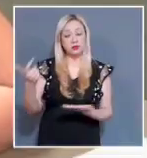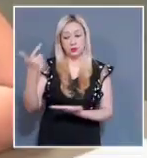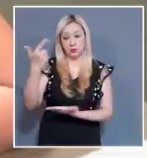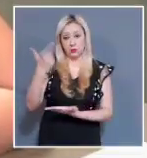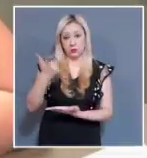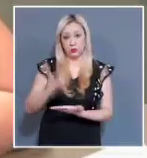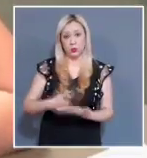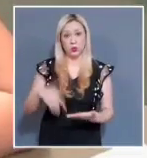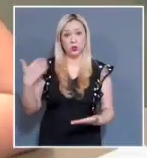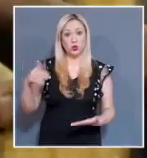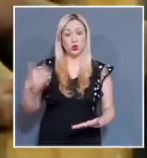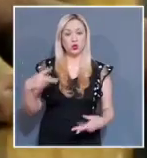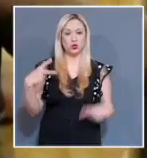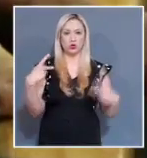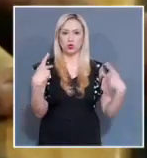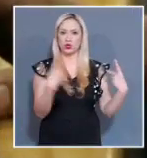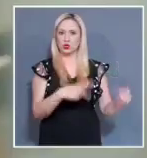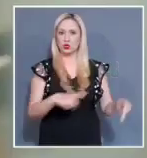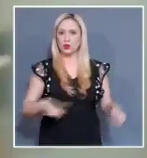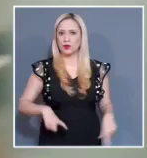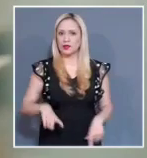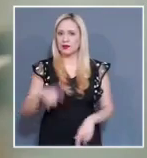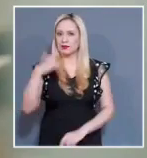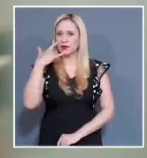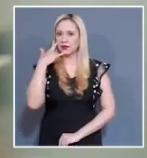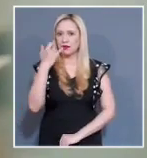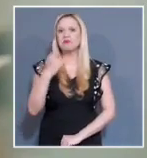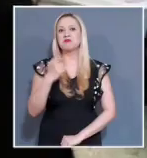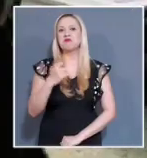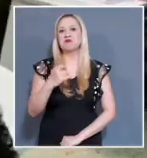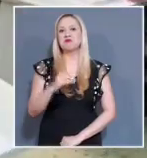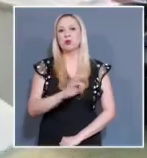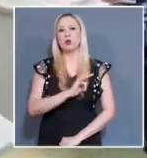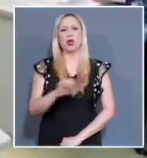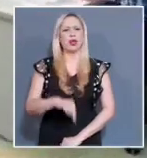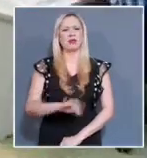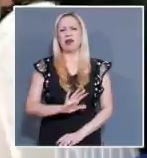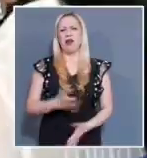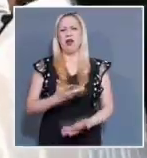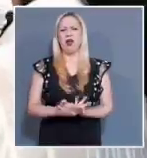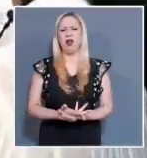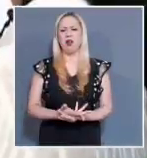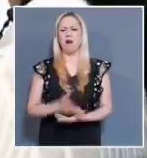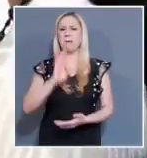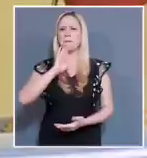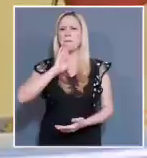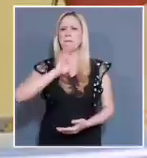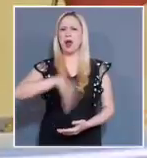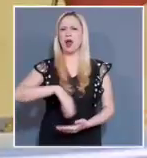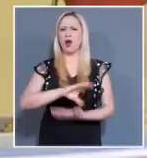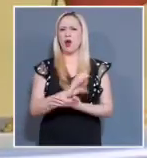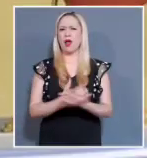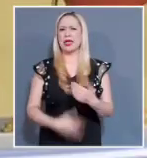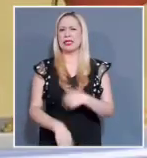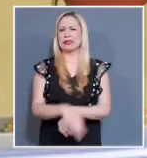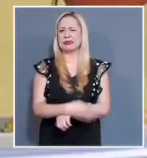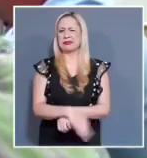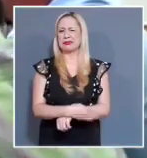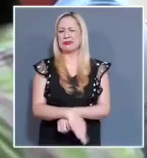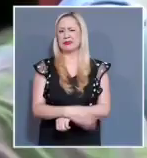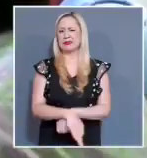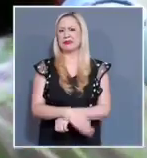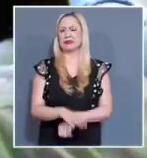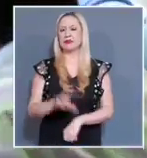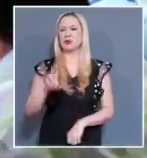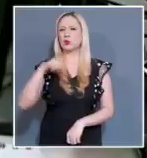estado demandadas es suficiente para demostrar que existe un sistema de contratación injustificado por parte de